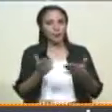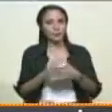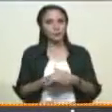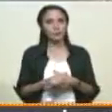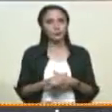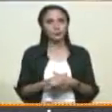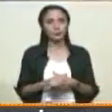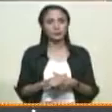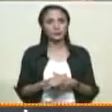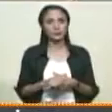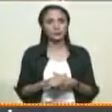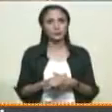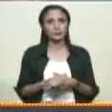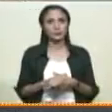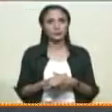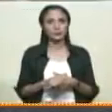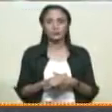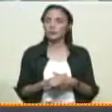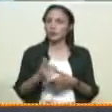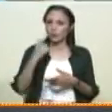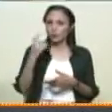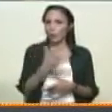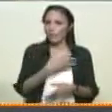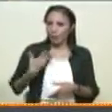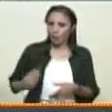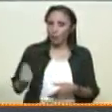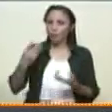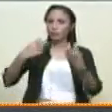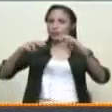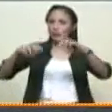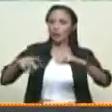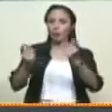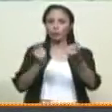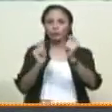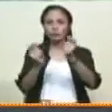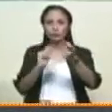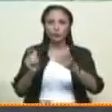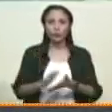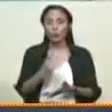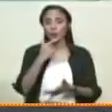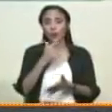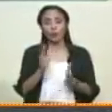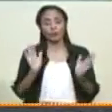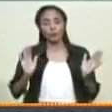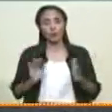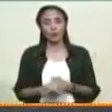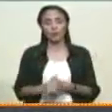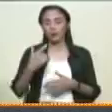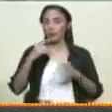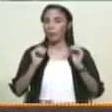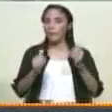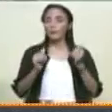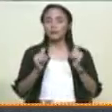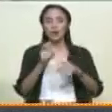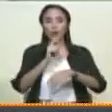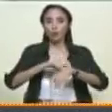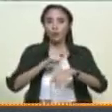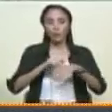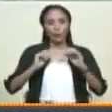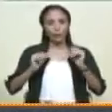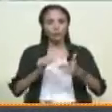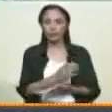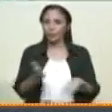Si respetamos los tiempos. Yo he hablado con el presidente. Y el presidente ha dicho, no, bueno, es un nuevo comienzo, pues una nueva vida. ¡Vámonos